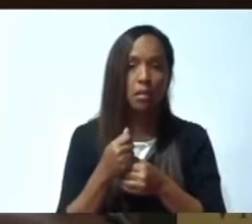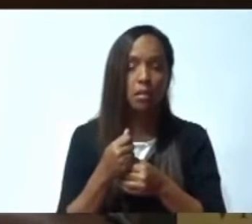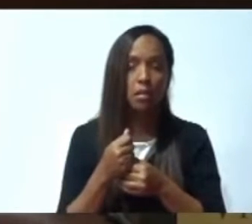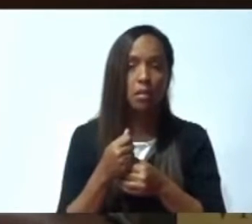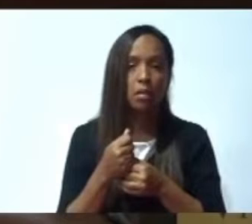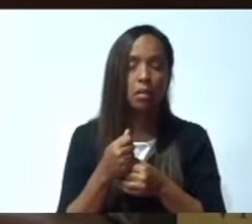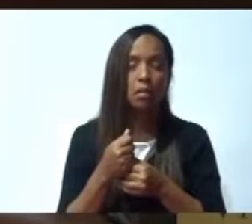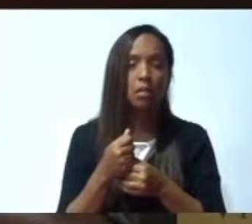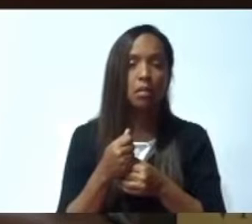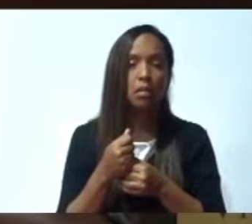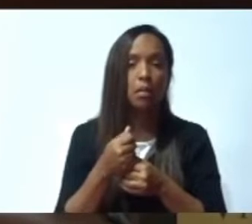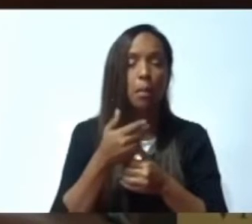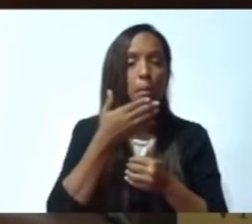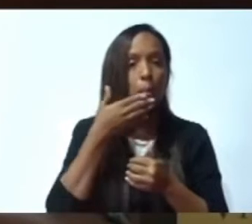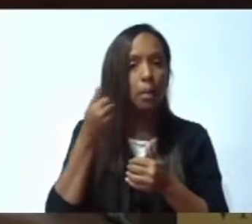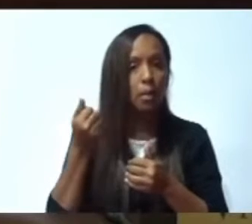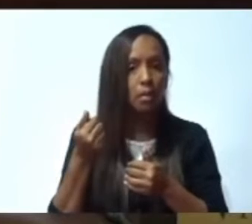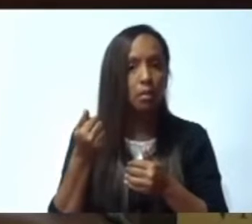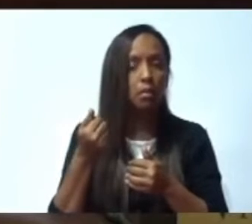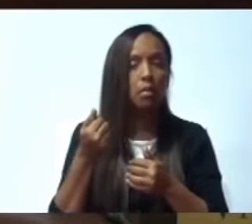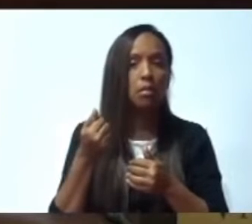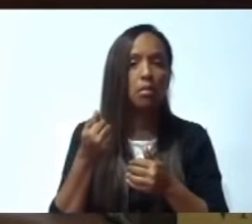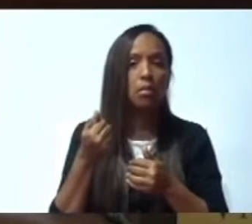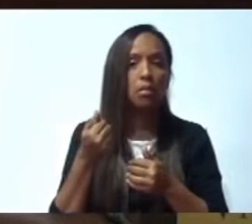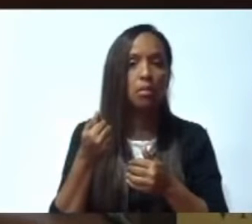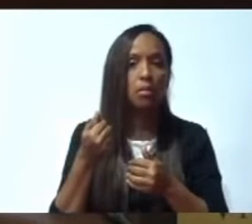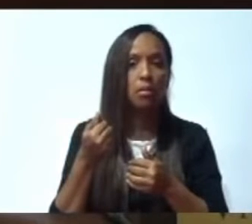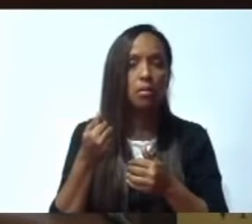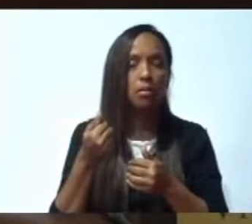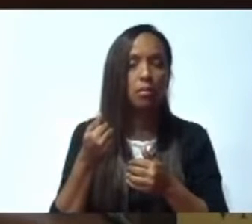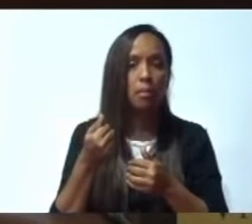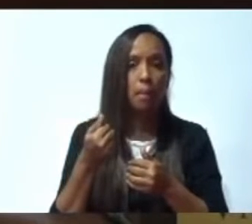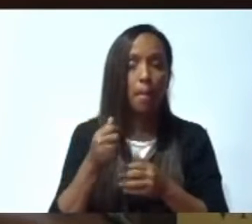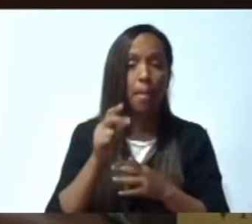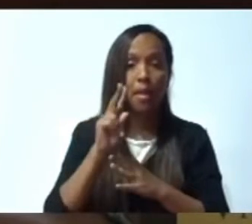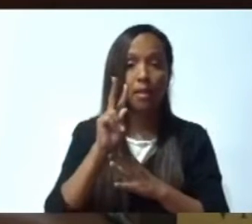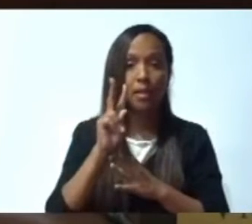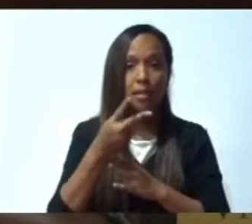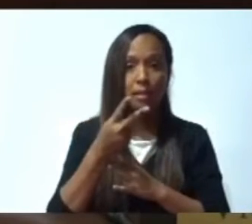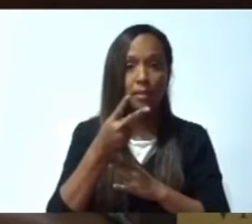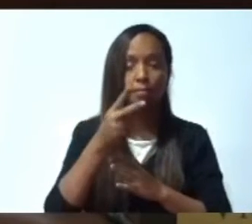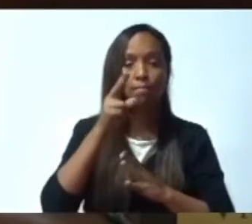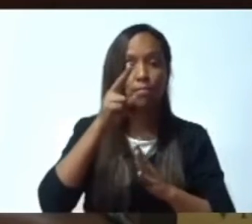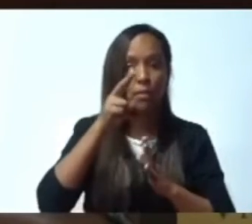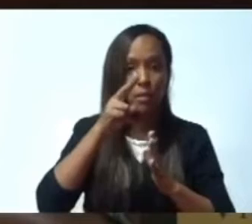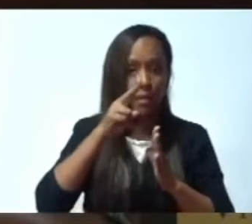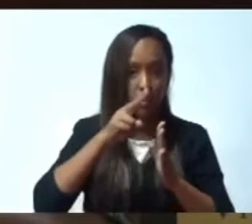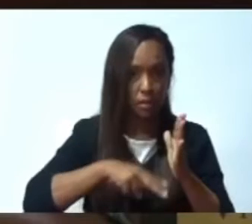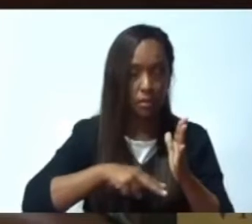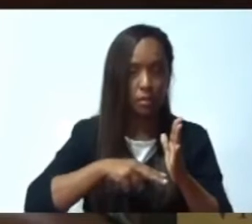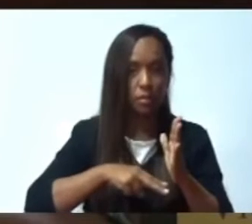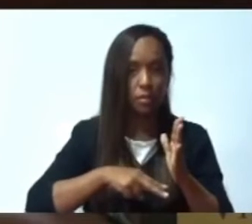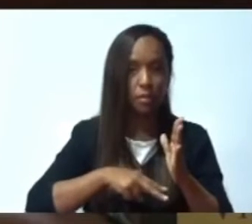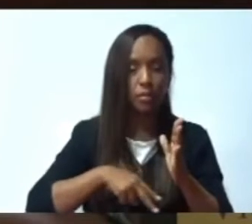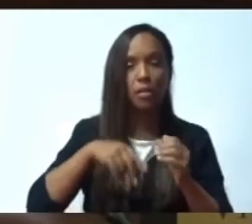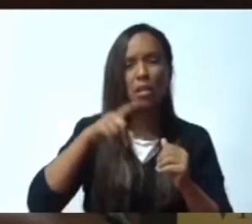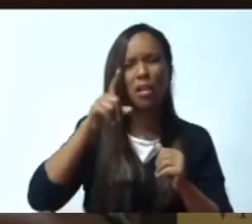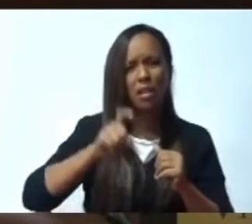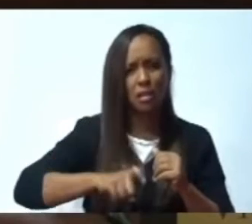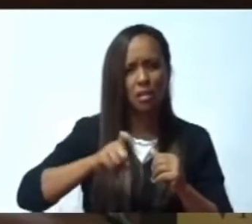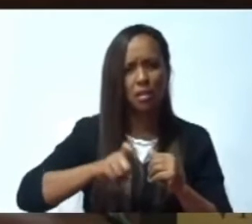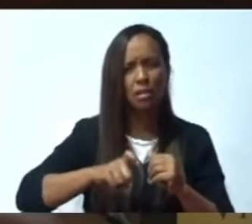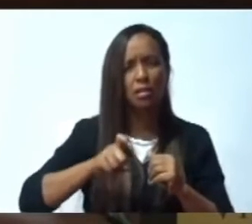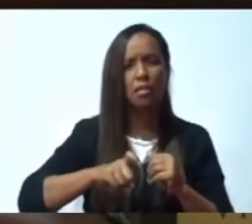urgencia, pero para la segunda lectura hay una petición de que vaya a comisión. Ah, muy bien, entonces. De que vaya a comisión, entonces ahí se resuelve cualquier